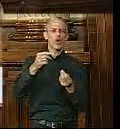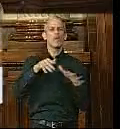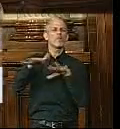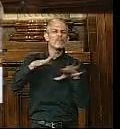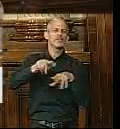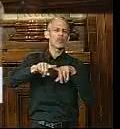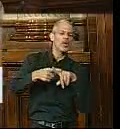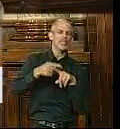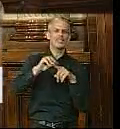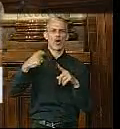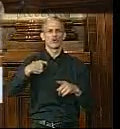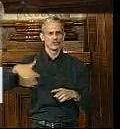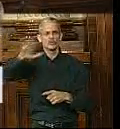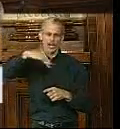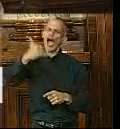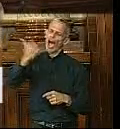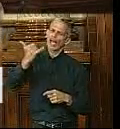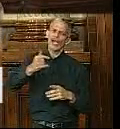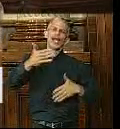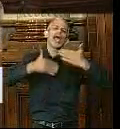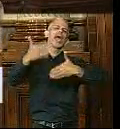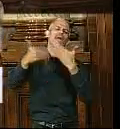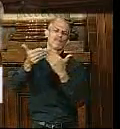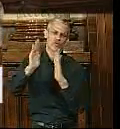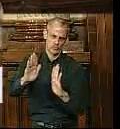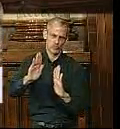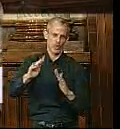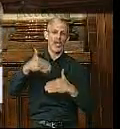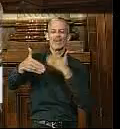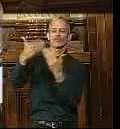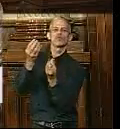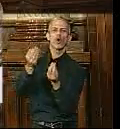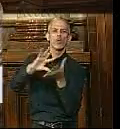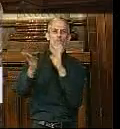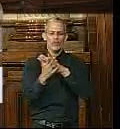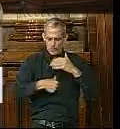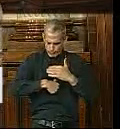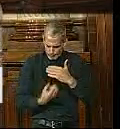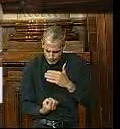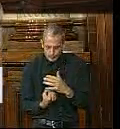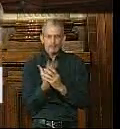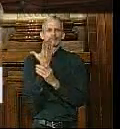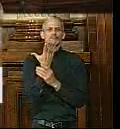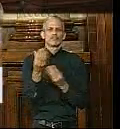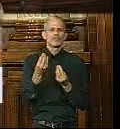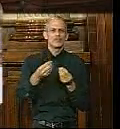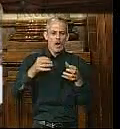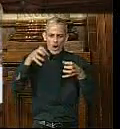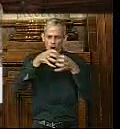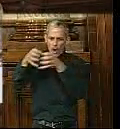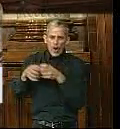movimientos políticos, también hay una evolución en la construcción de ciudadanía, de las organizaciones, de